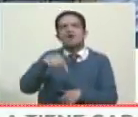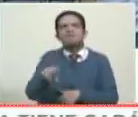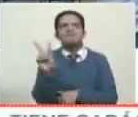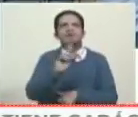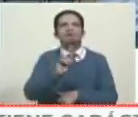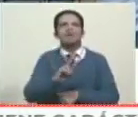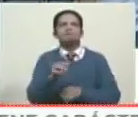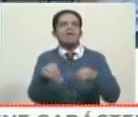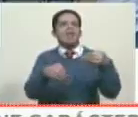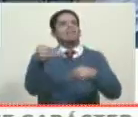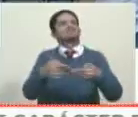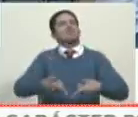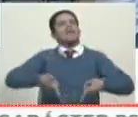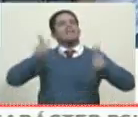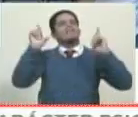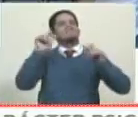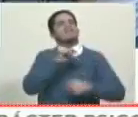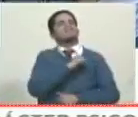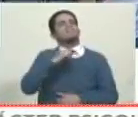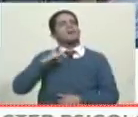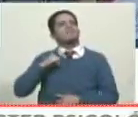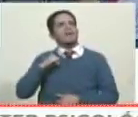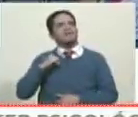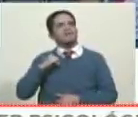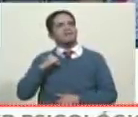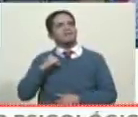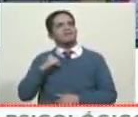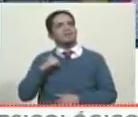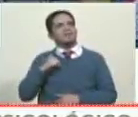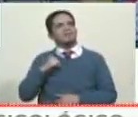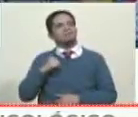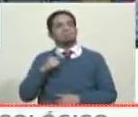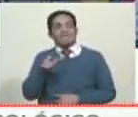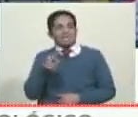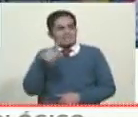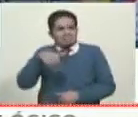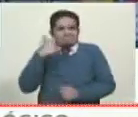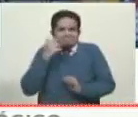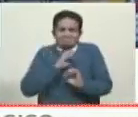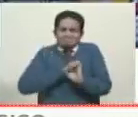soberanos independientes absolutamente transparentes